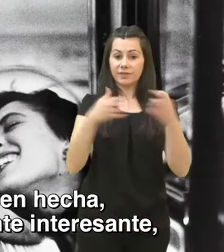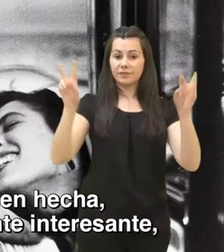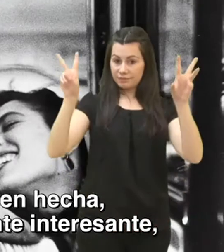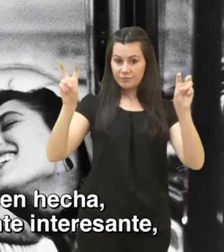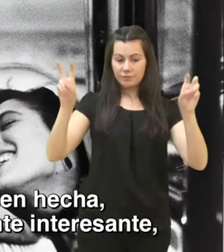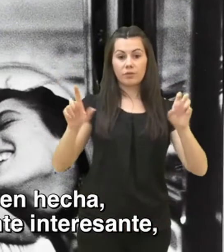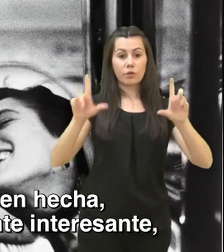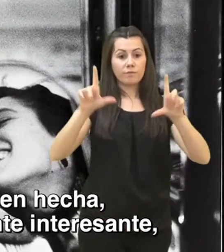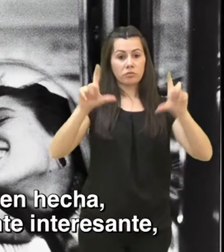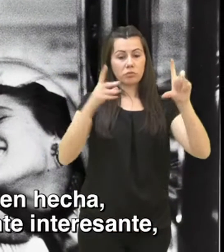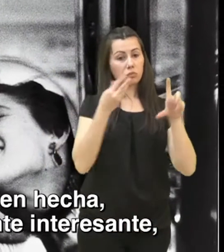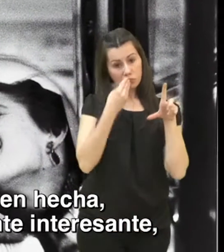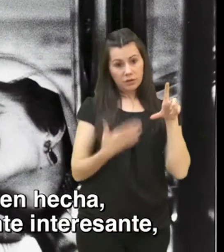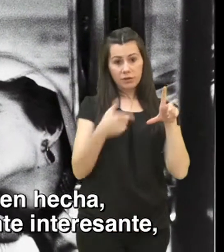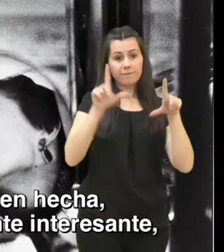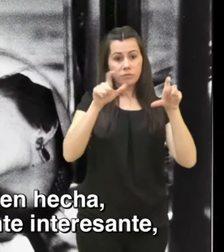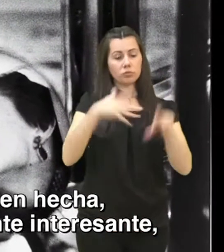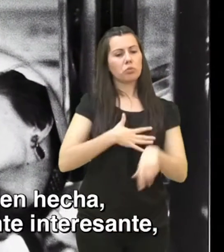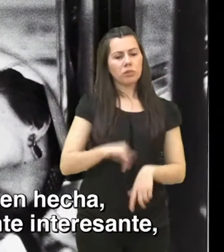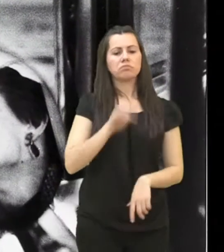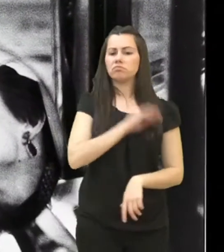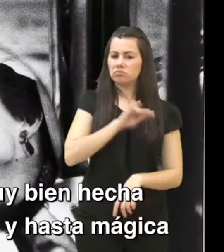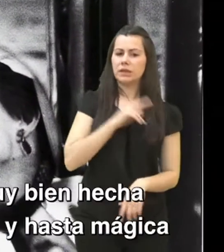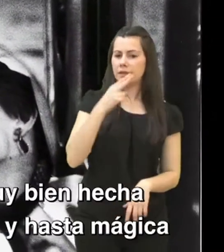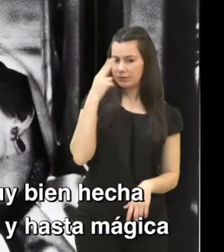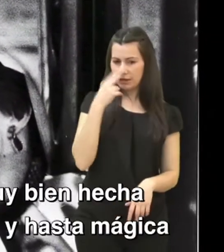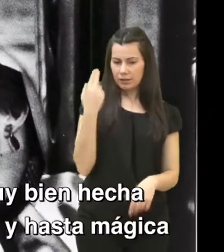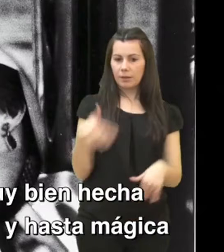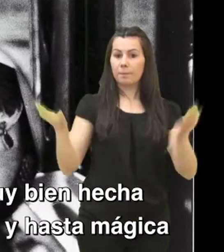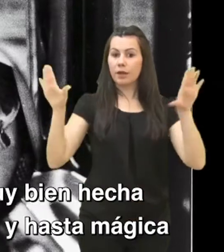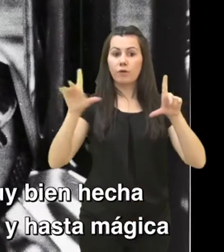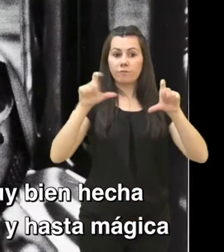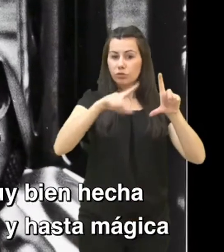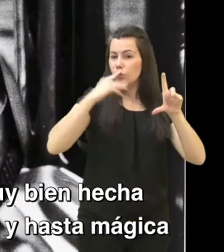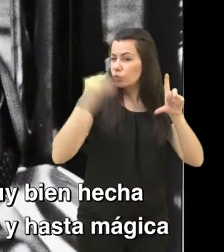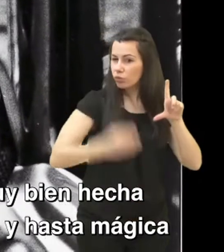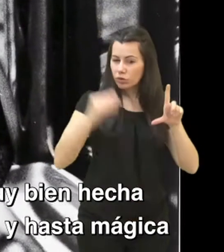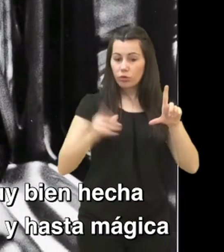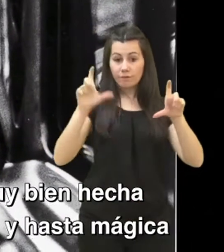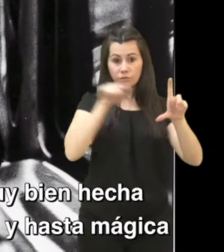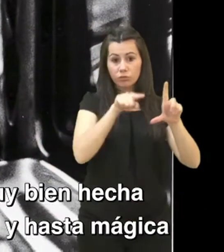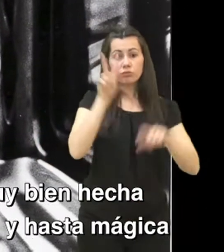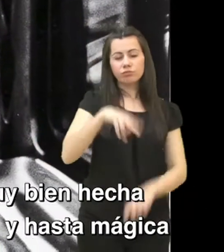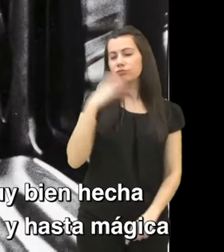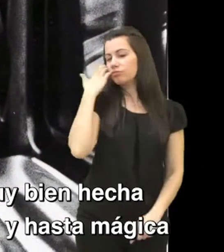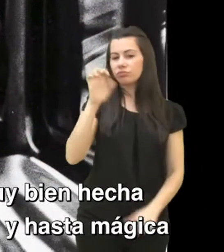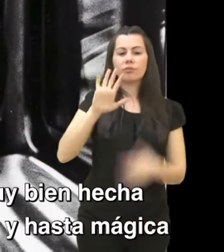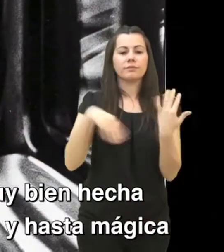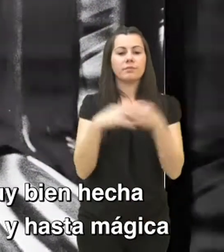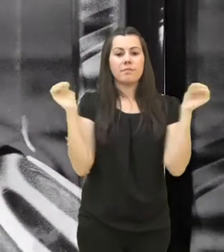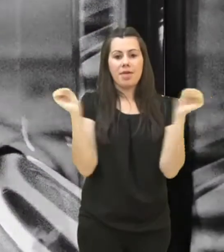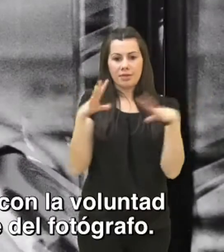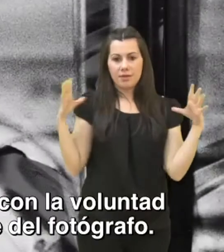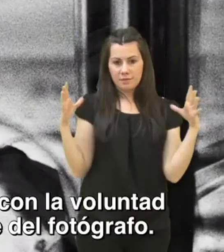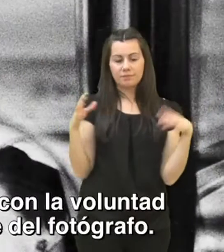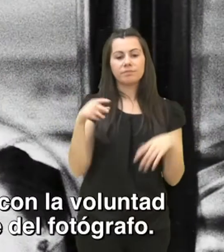Cuando está bien hecha, la fotografía es bastante interesante. Pero cuando está muy bien hecha, la fotografía es irracional y hasta